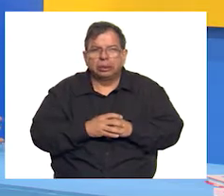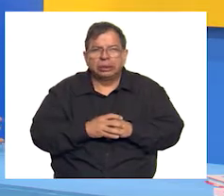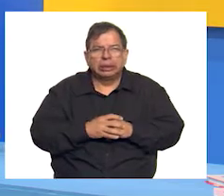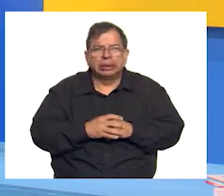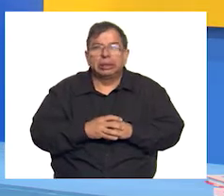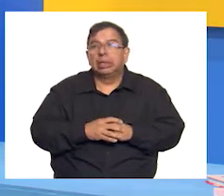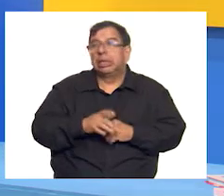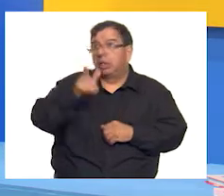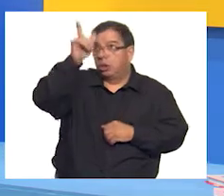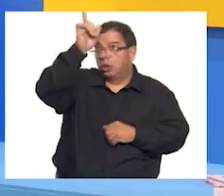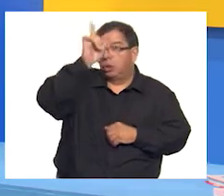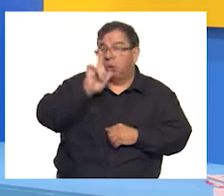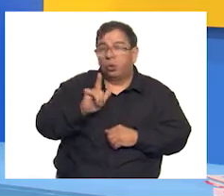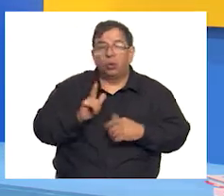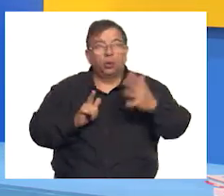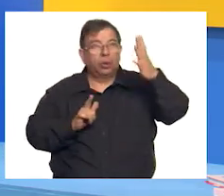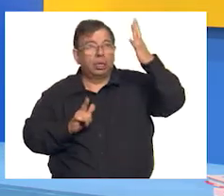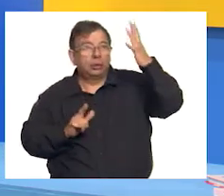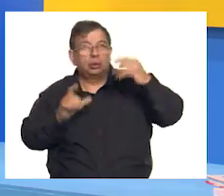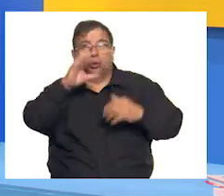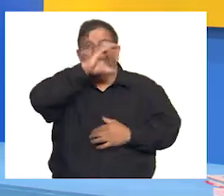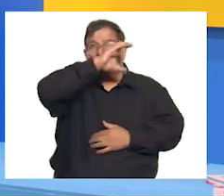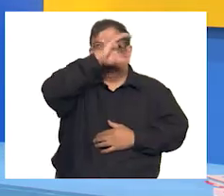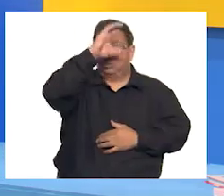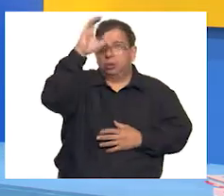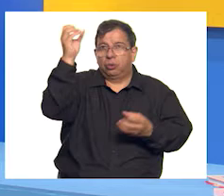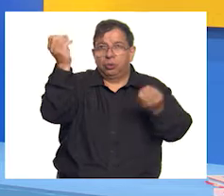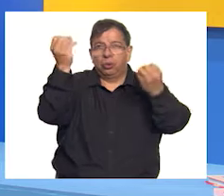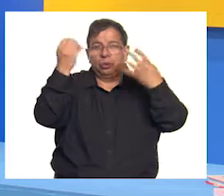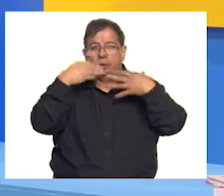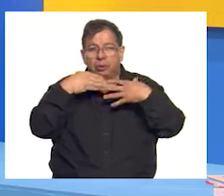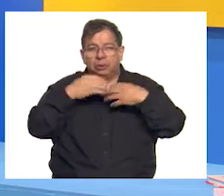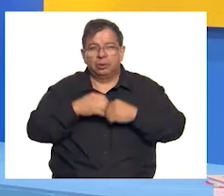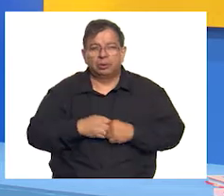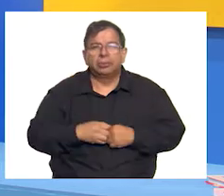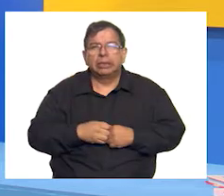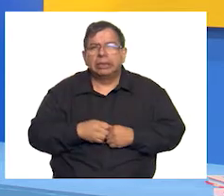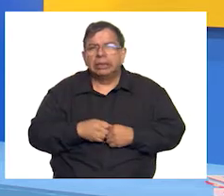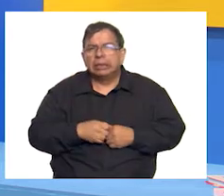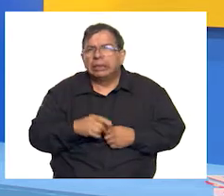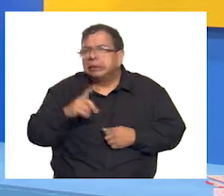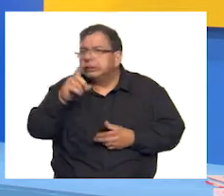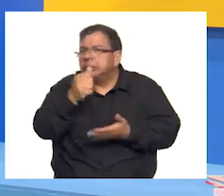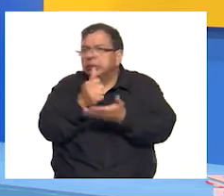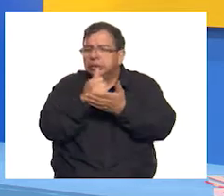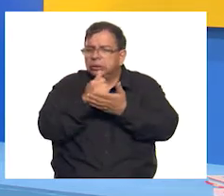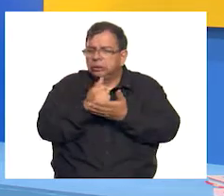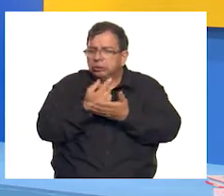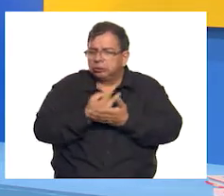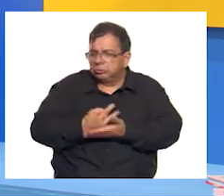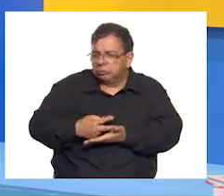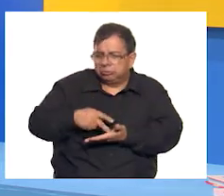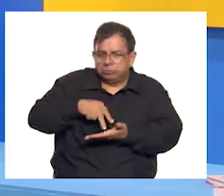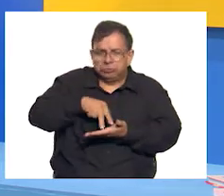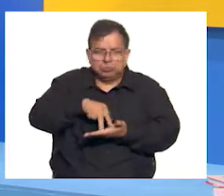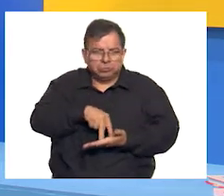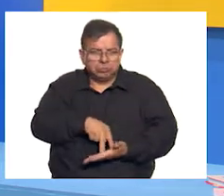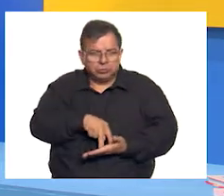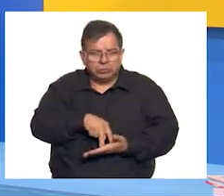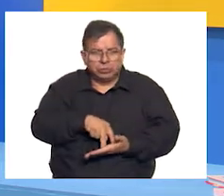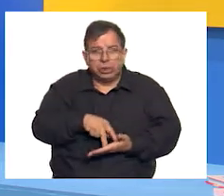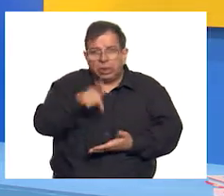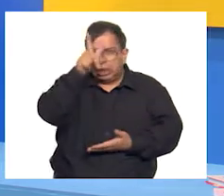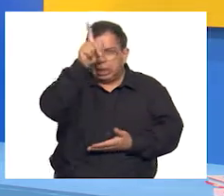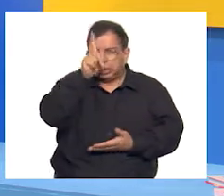la luna, el sol, el cielo, y Mike Wiak, que nos ayudó a seguir firmes en nuestra tierra, el